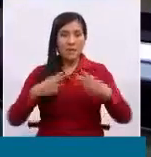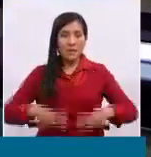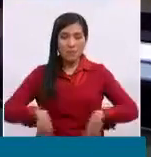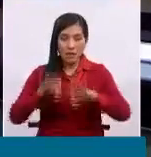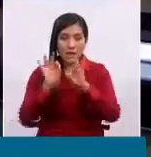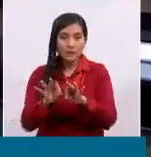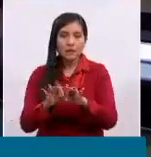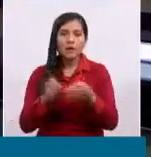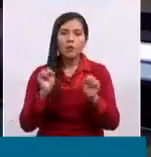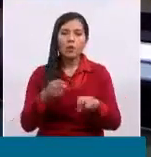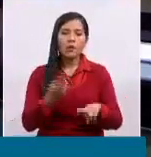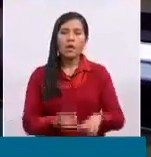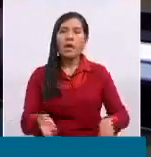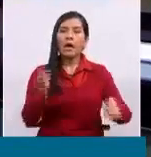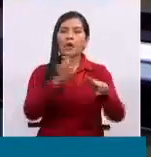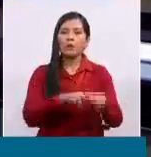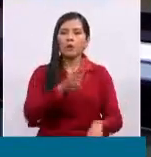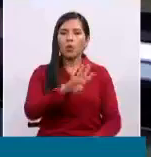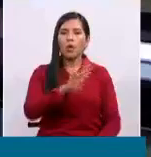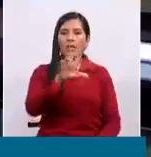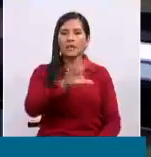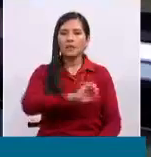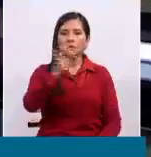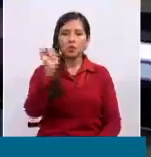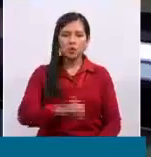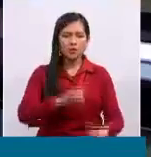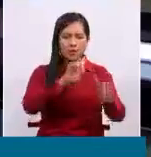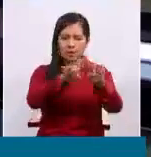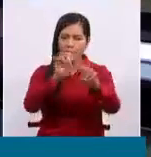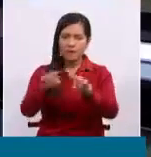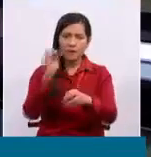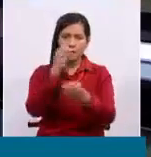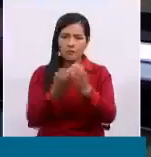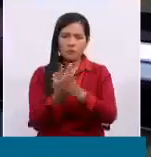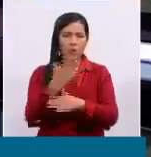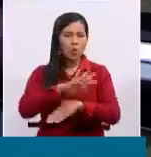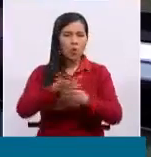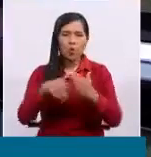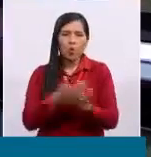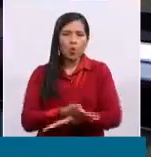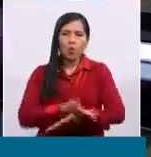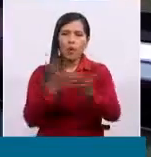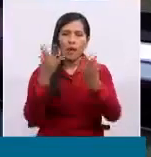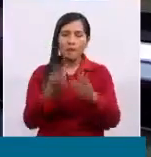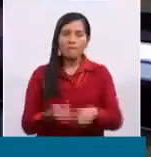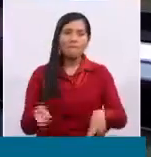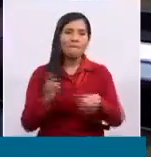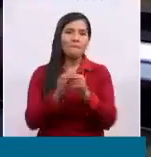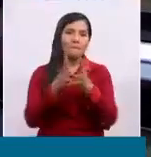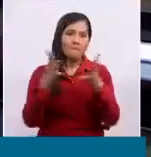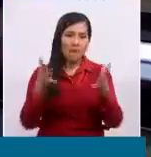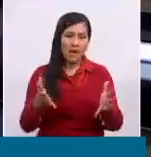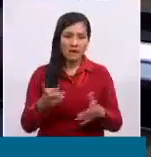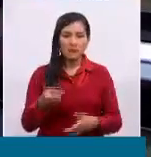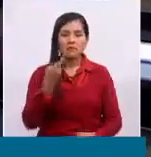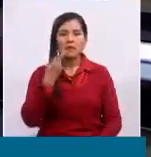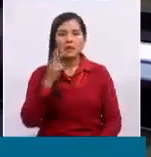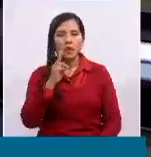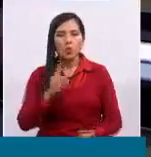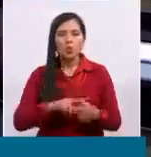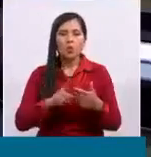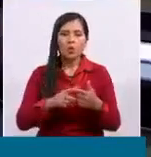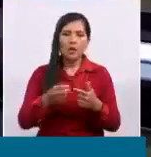un 43% de las diferentes clases de cultivos, como ser cereales, estimulantes, hortalizas,